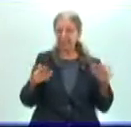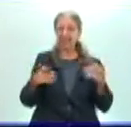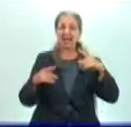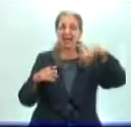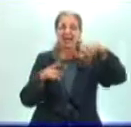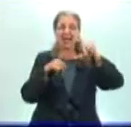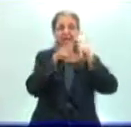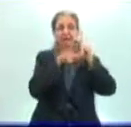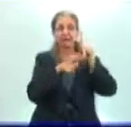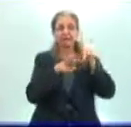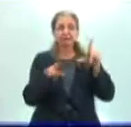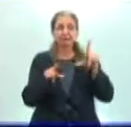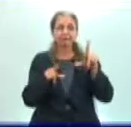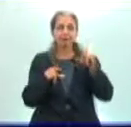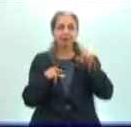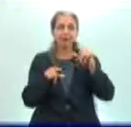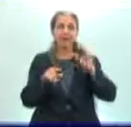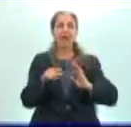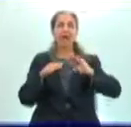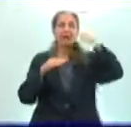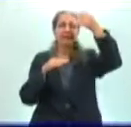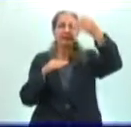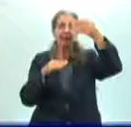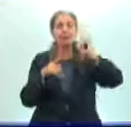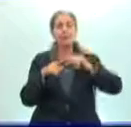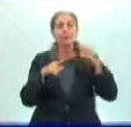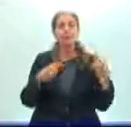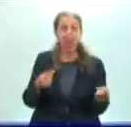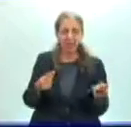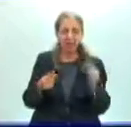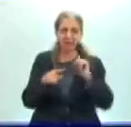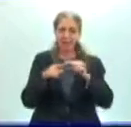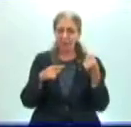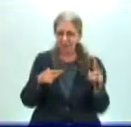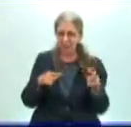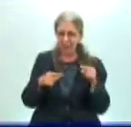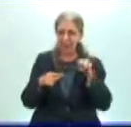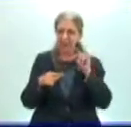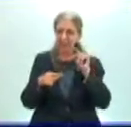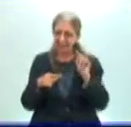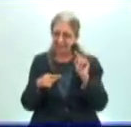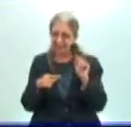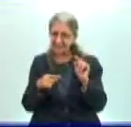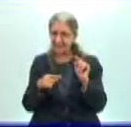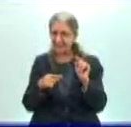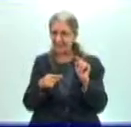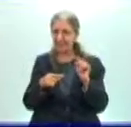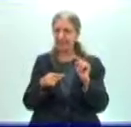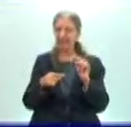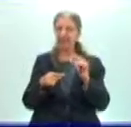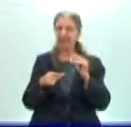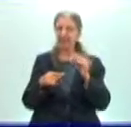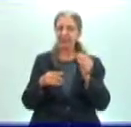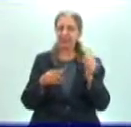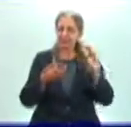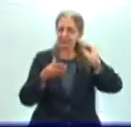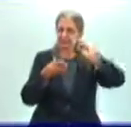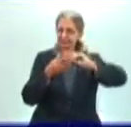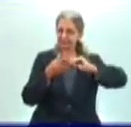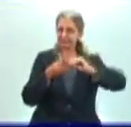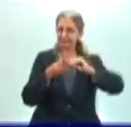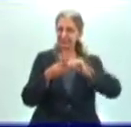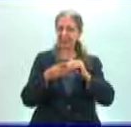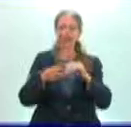lo hemos puesto aquí arriba. ¿Por qué? Pues porque vamos a considerar las proyecciones sobre